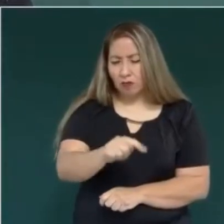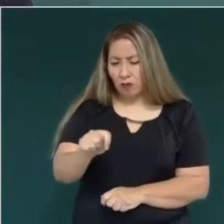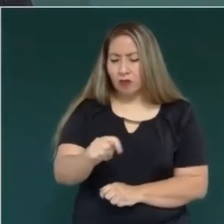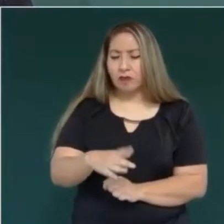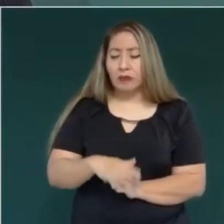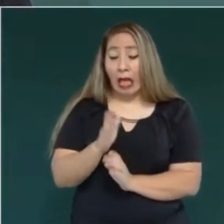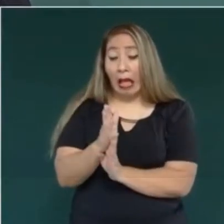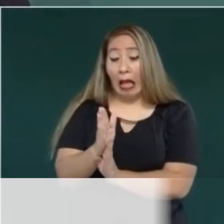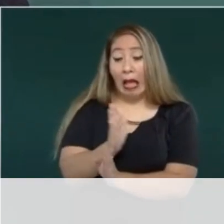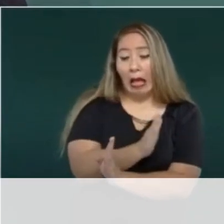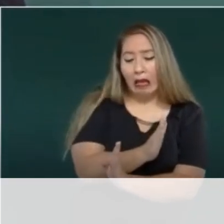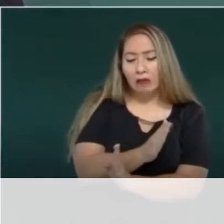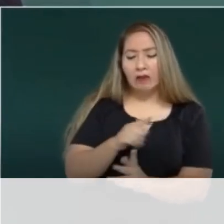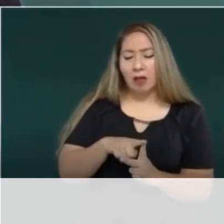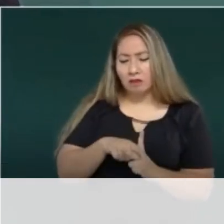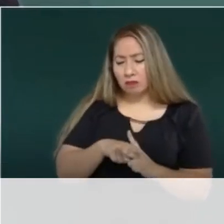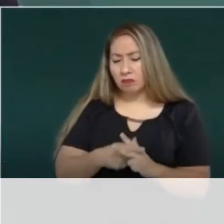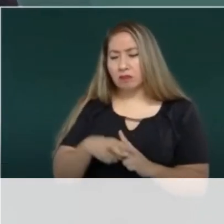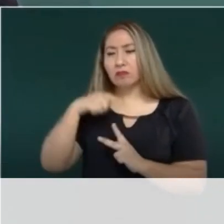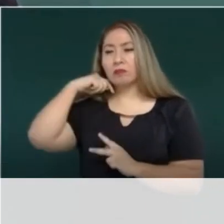Antes de comenzar,